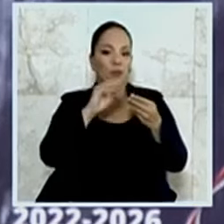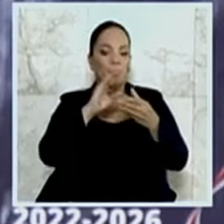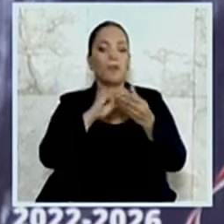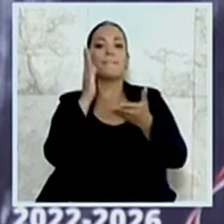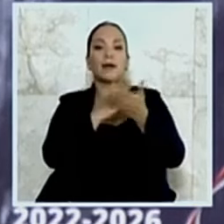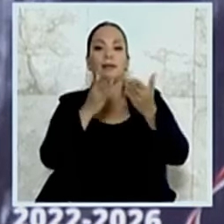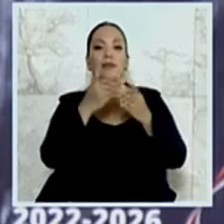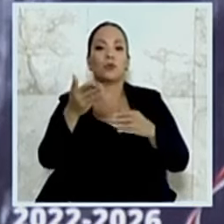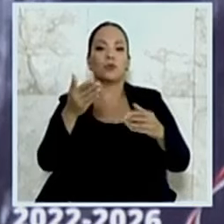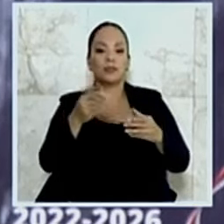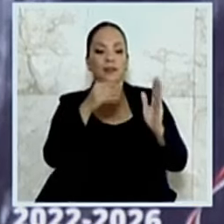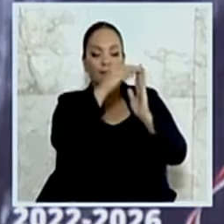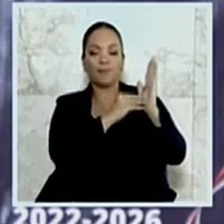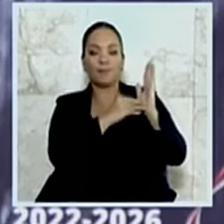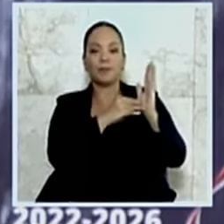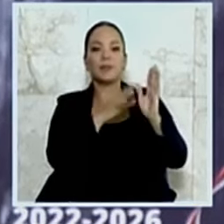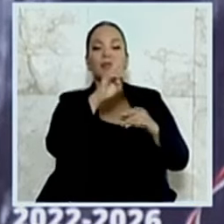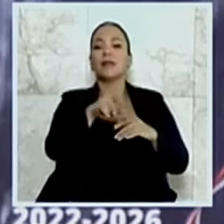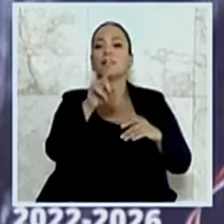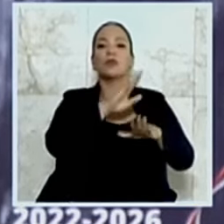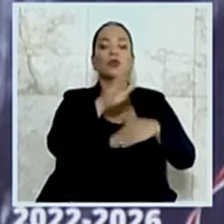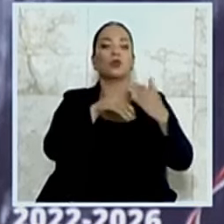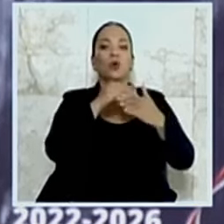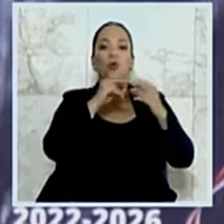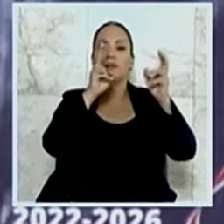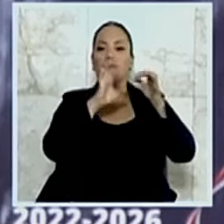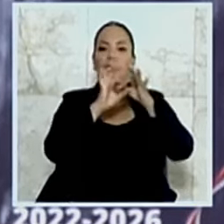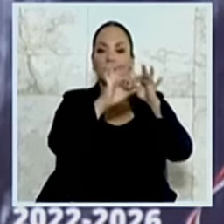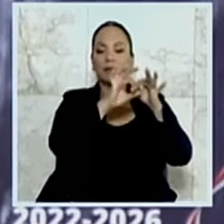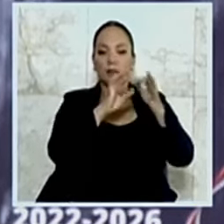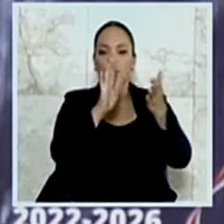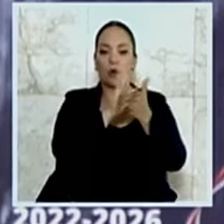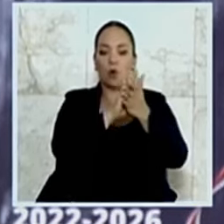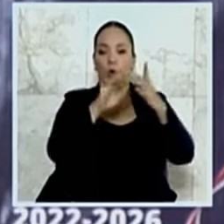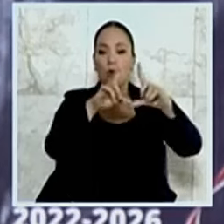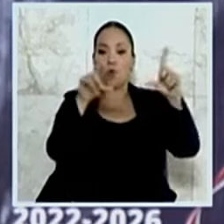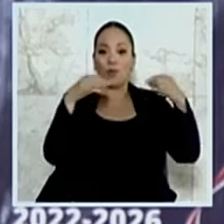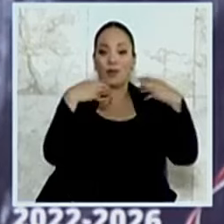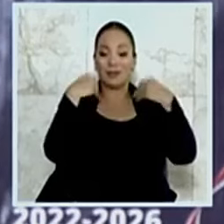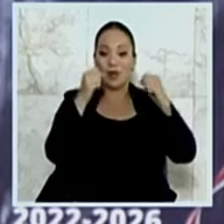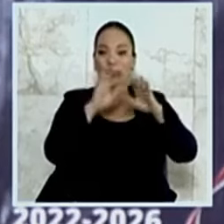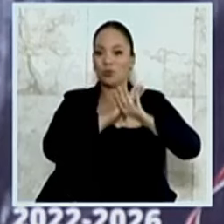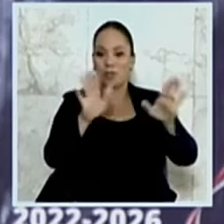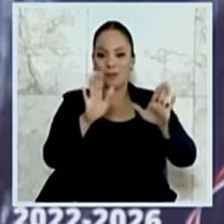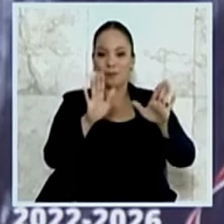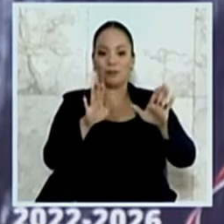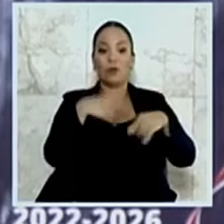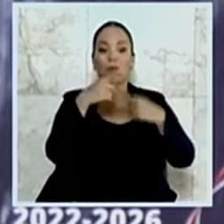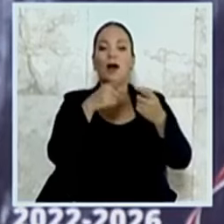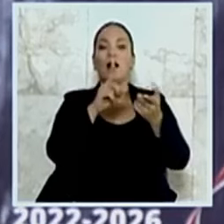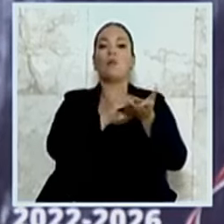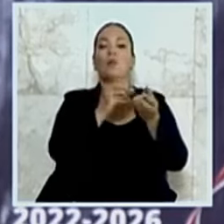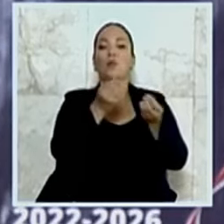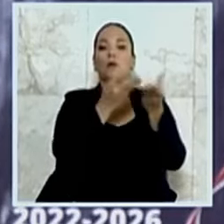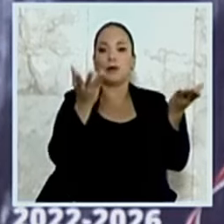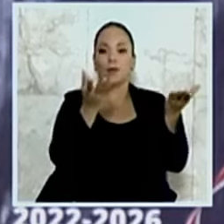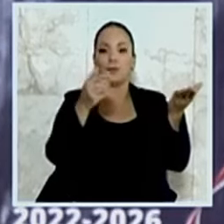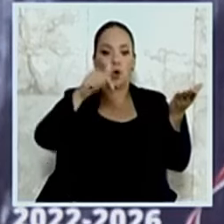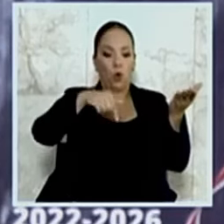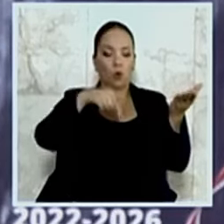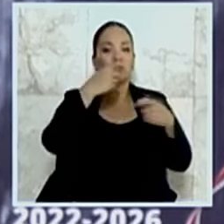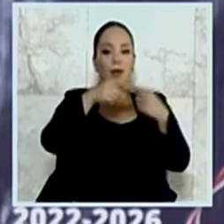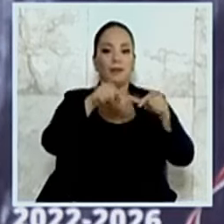ese lineamiento esperemos que sea penúltimo para una transición. ¿Transición a qué? Les comento que parte de las cosas que vienen